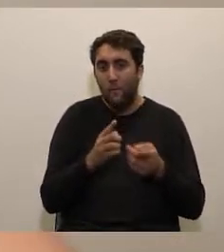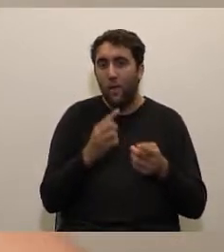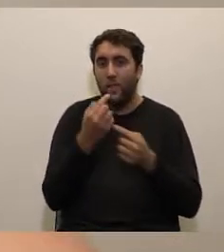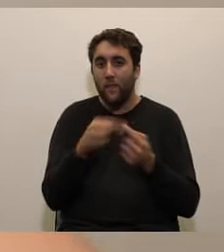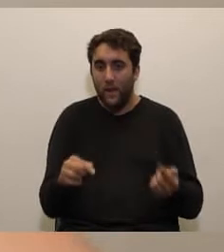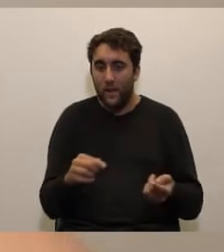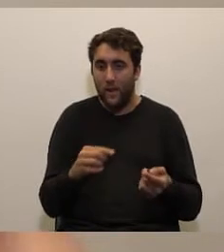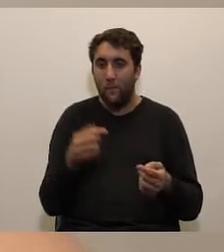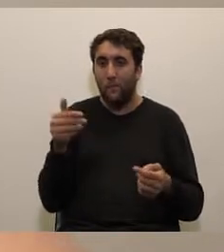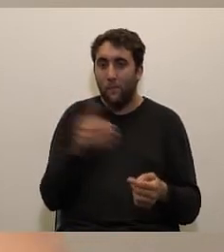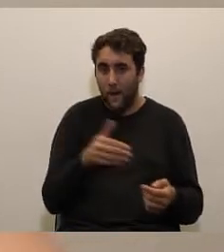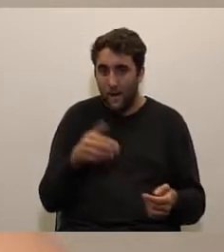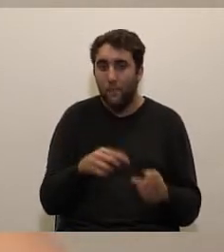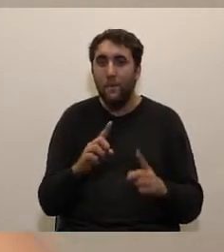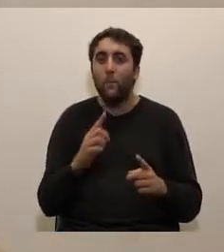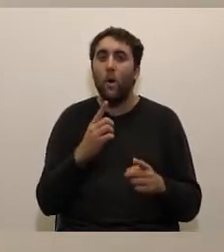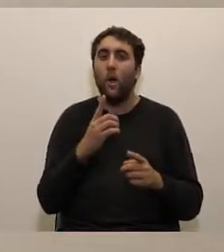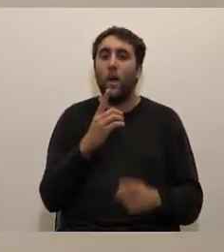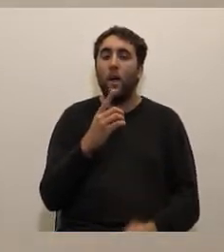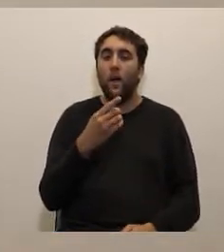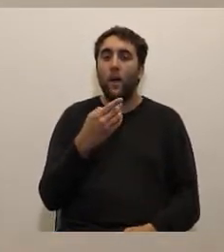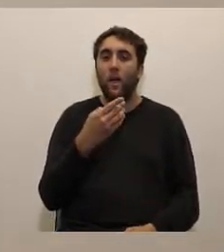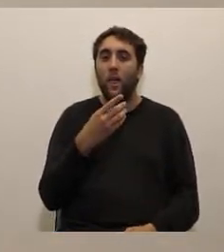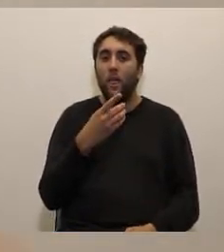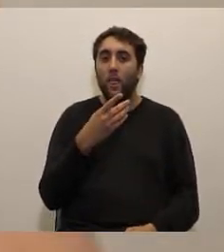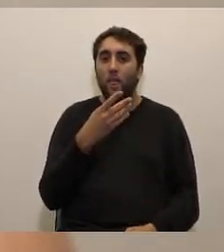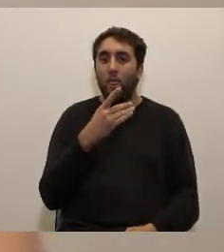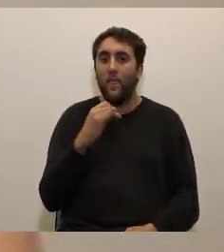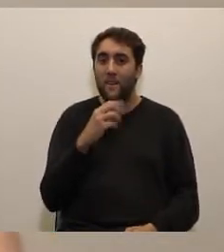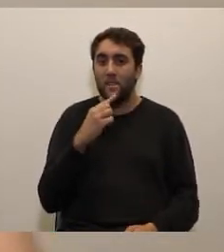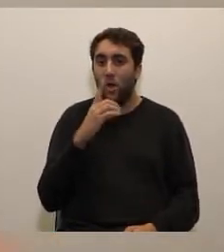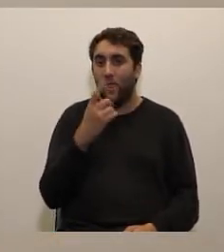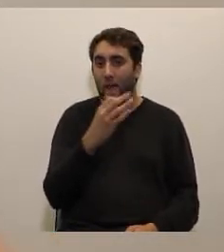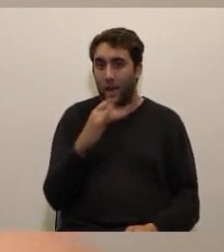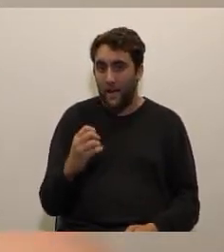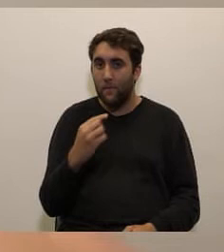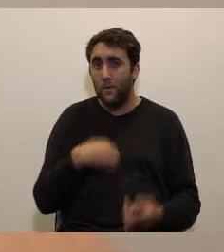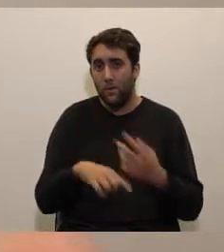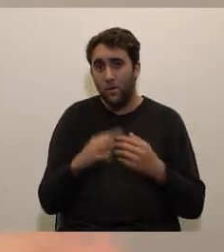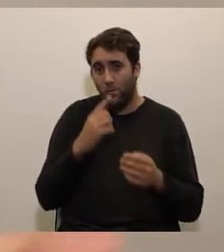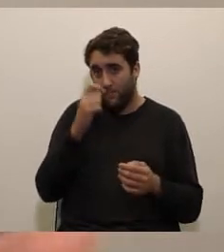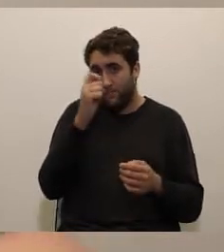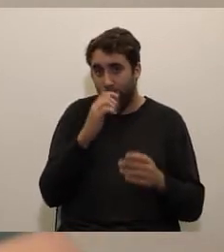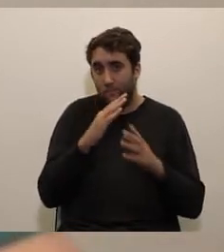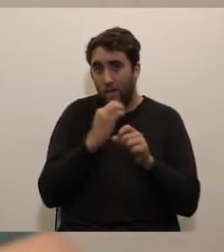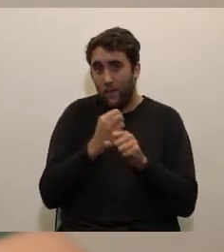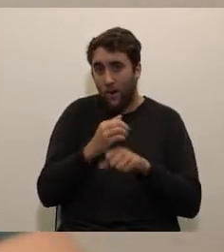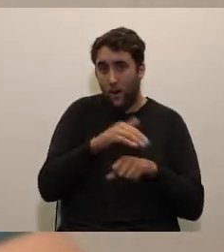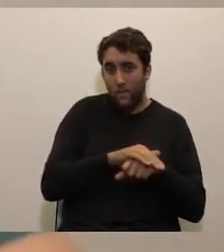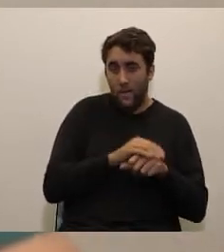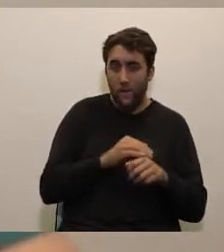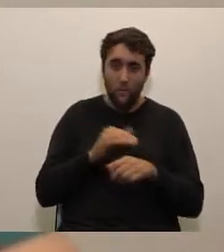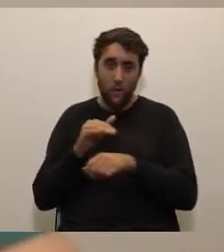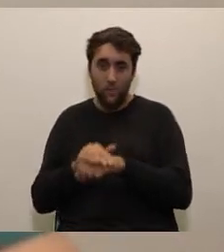y con Biodiversidad medio que soy yo que me saco un sombrero y me pongo otro, digamos, pero tratamos de estar en